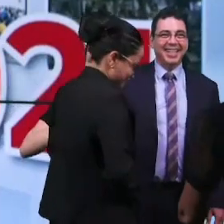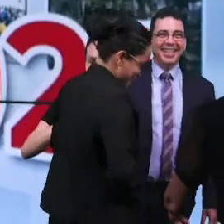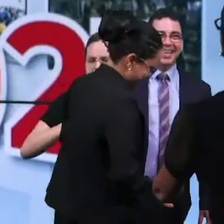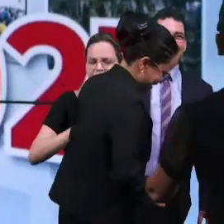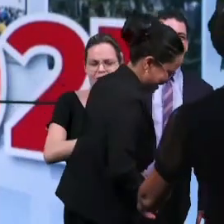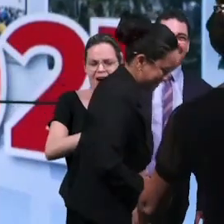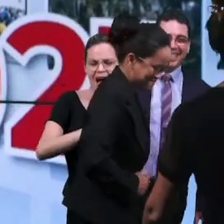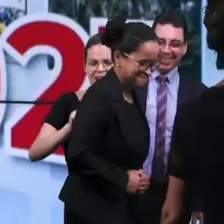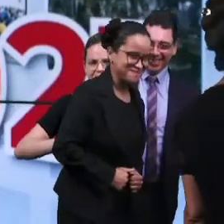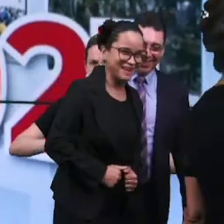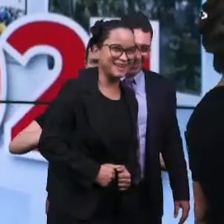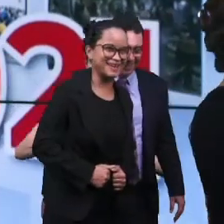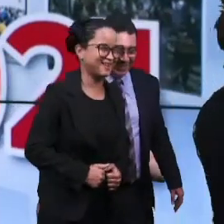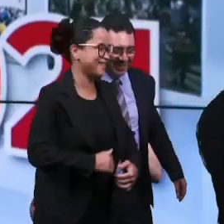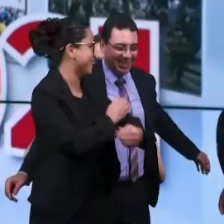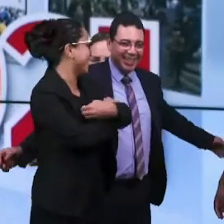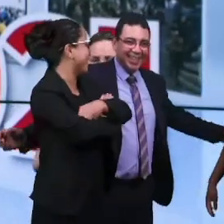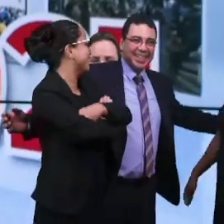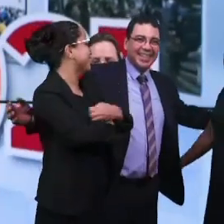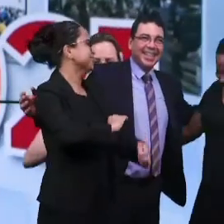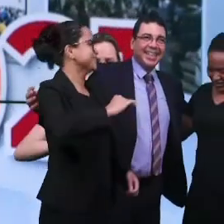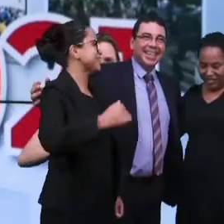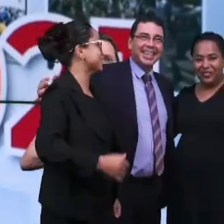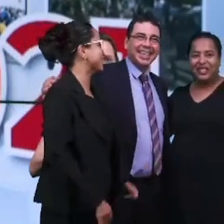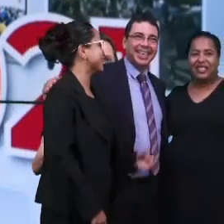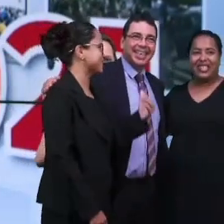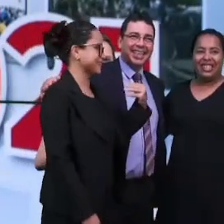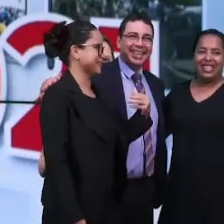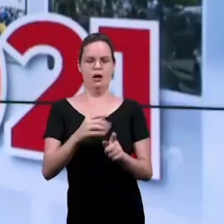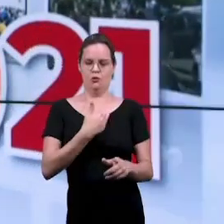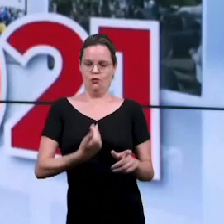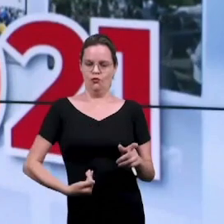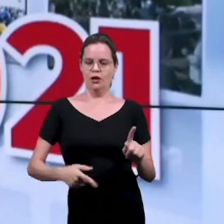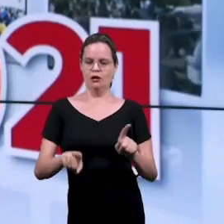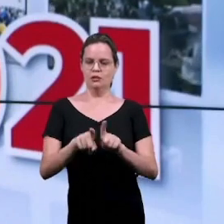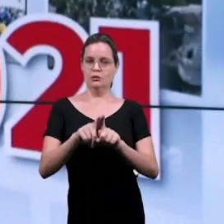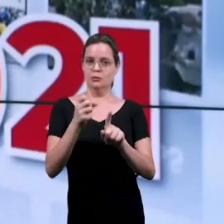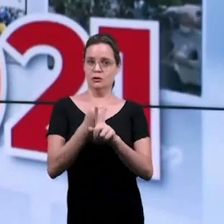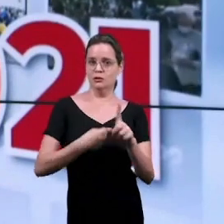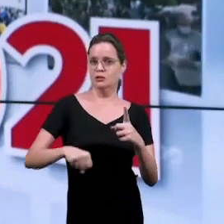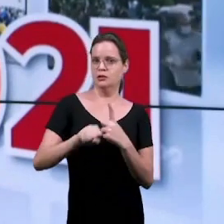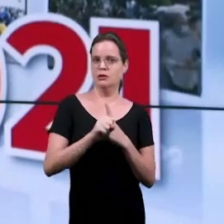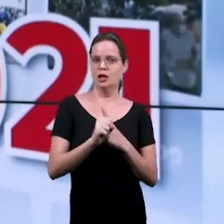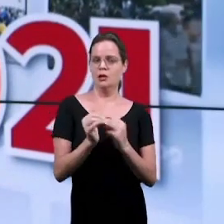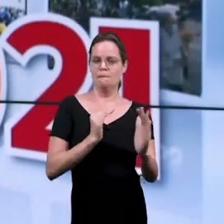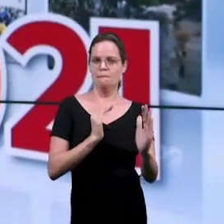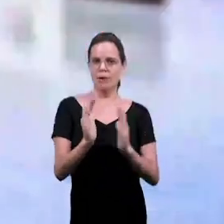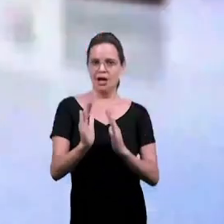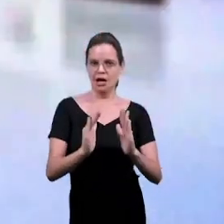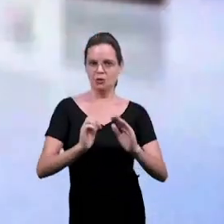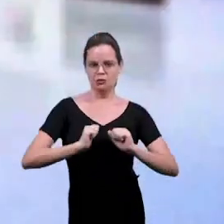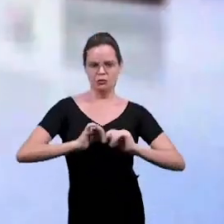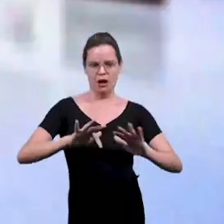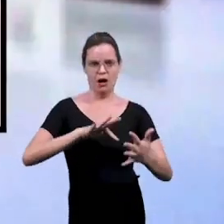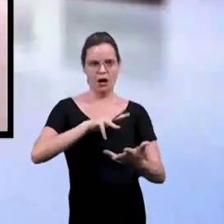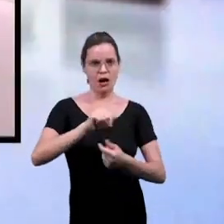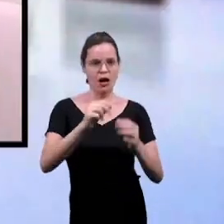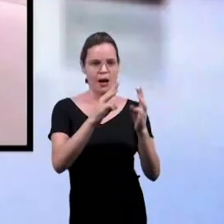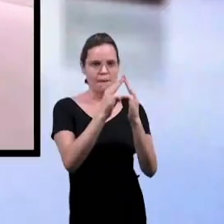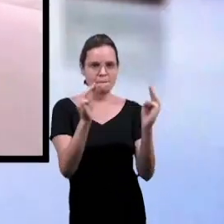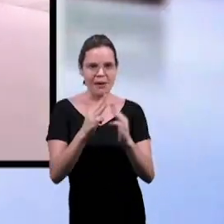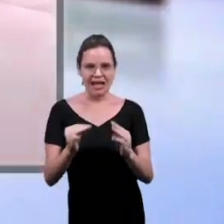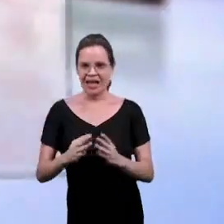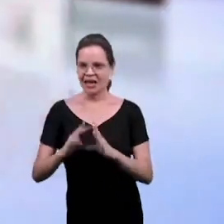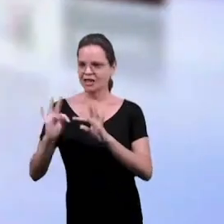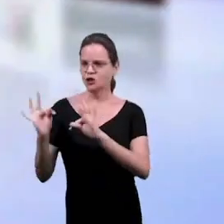Cristiana Maranata realizó diversas acciones en sociedad con las autoridades y la sociedad. A lo largo de la pandemia,